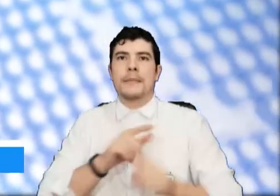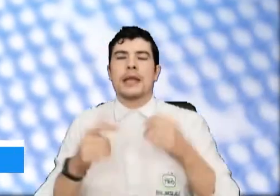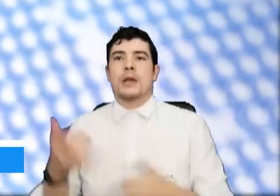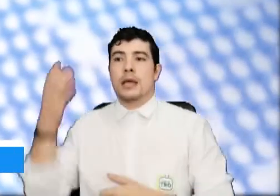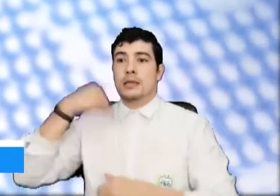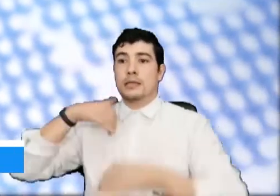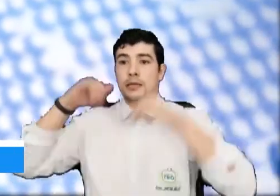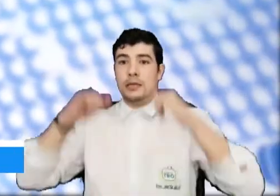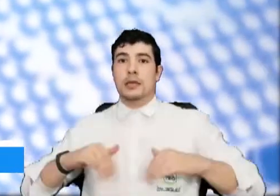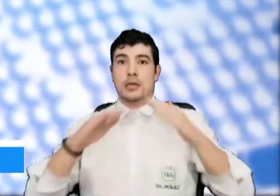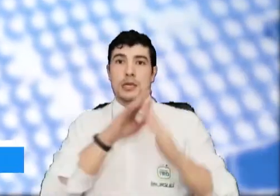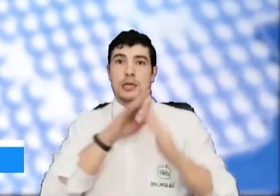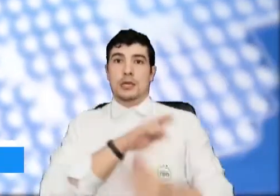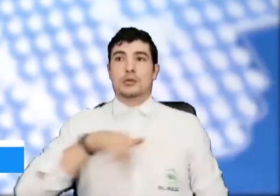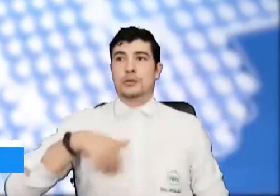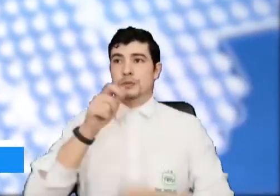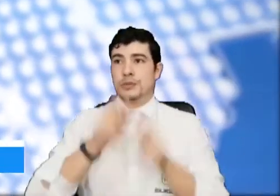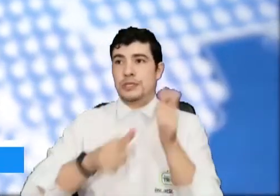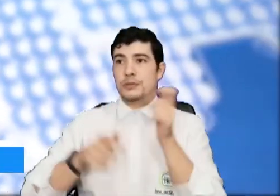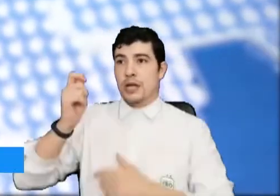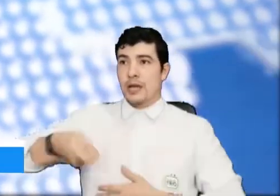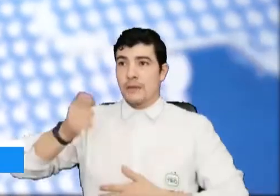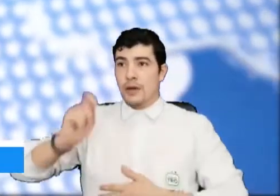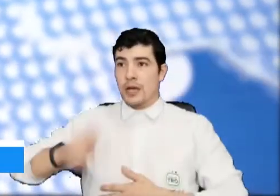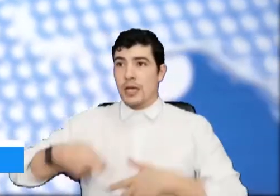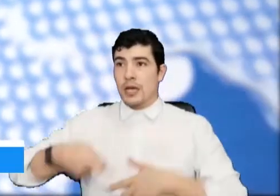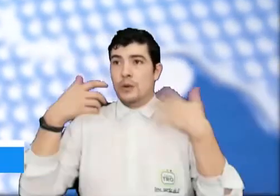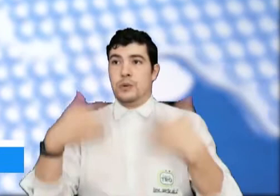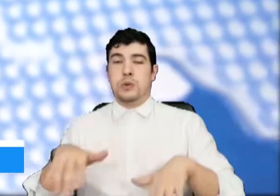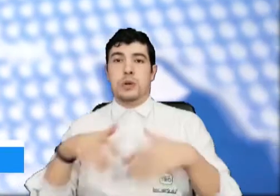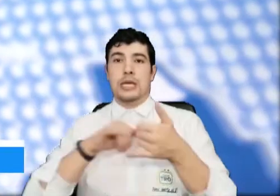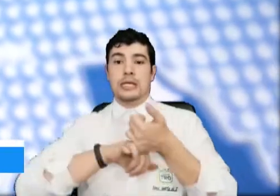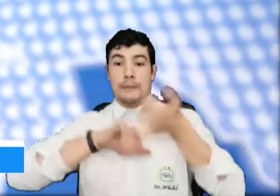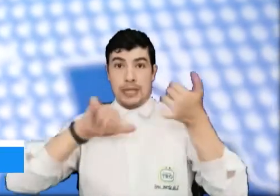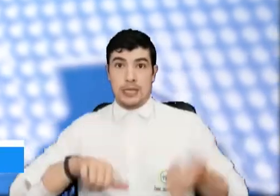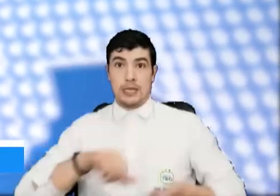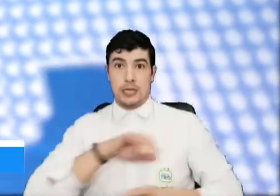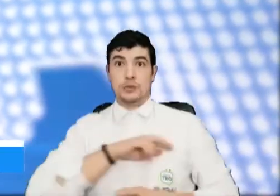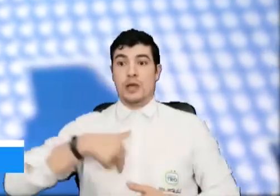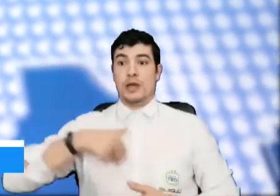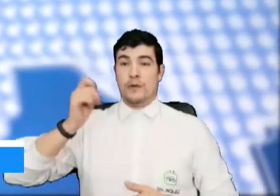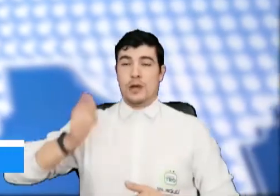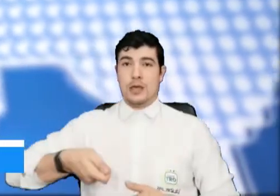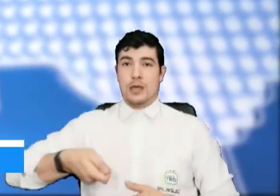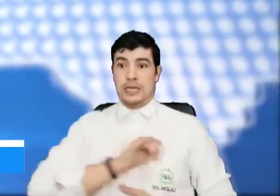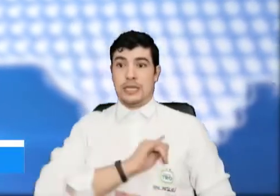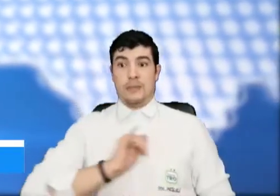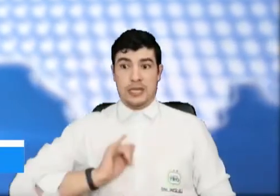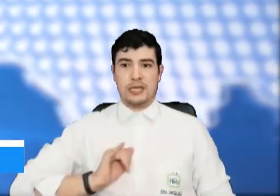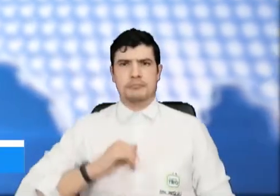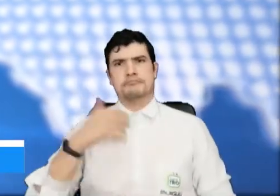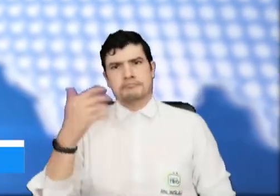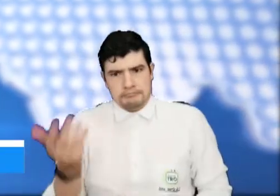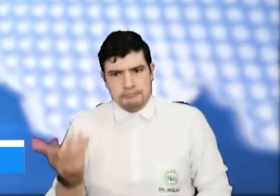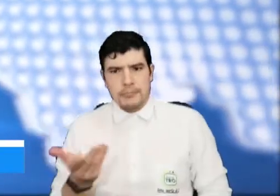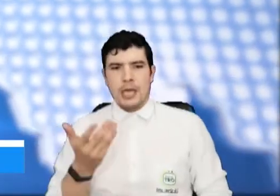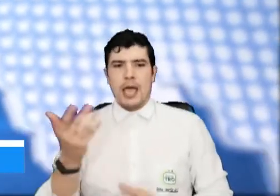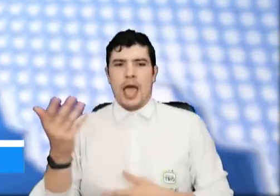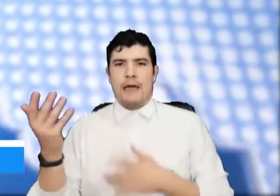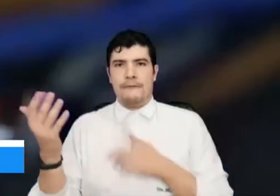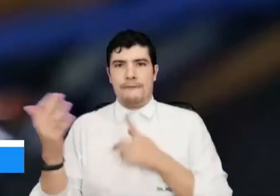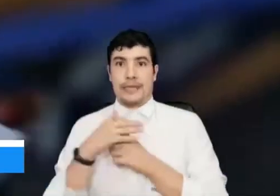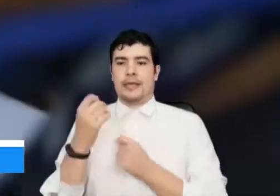abogados independientes pues hemos presentado serios inconvenientes de tipo económico. Pues dependíamos o